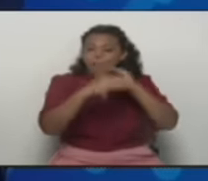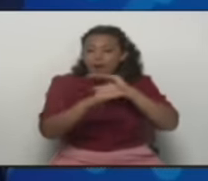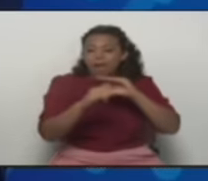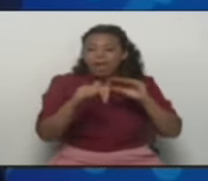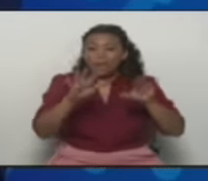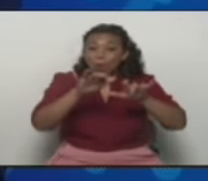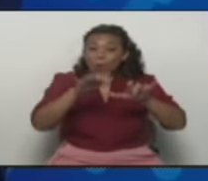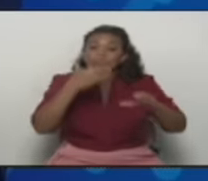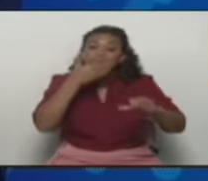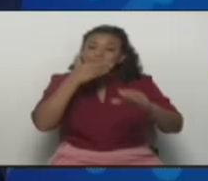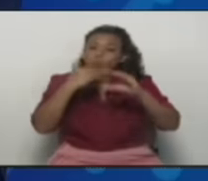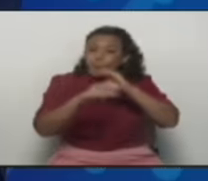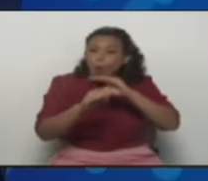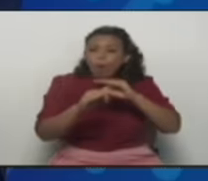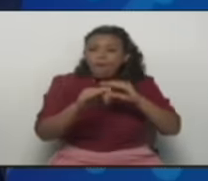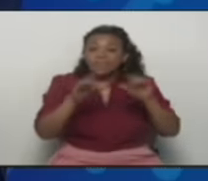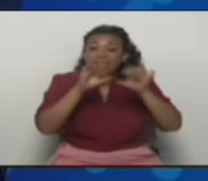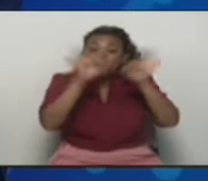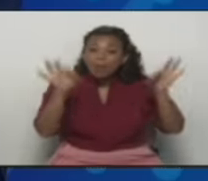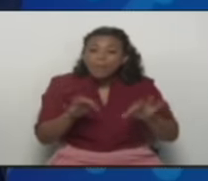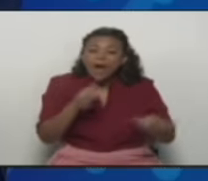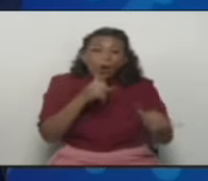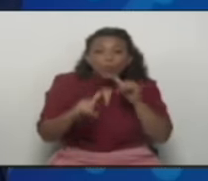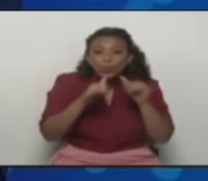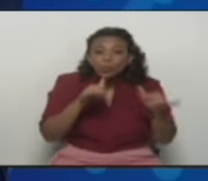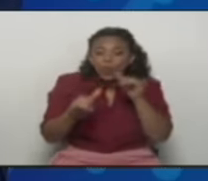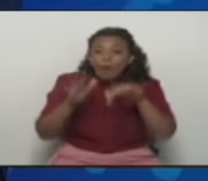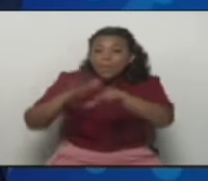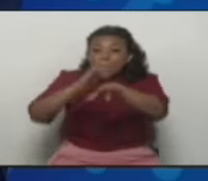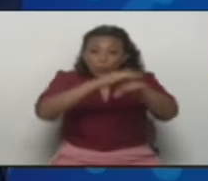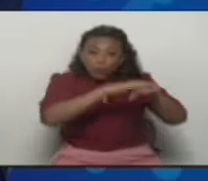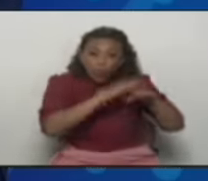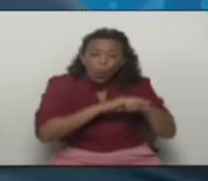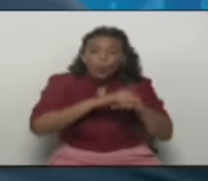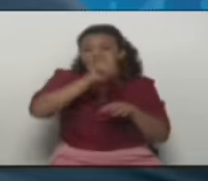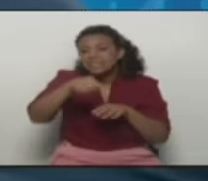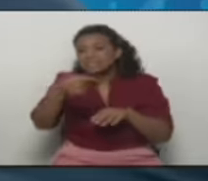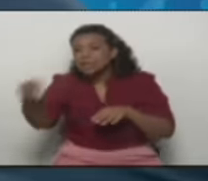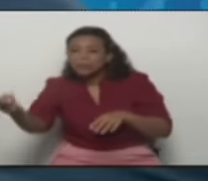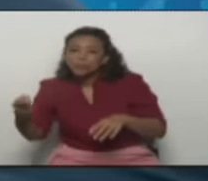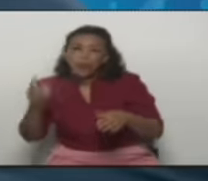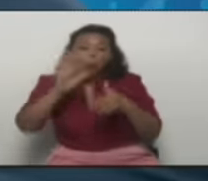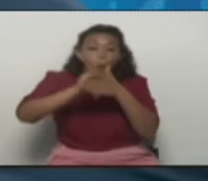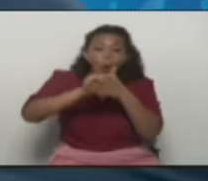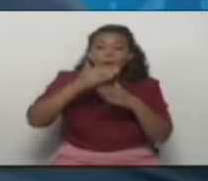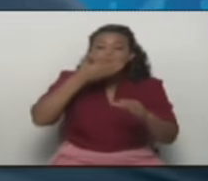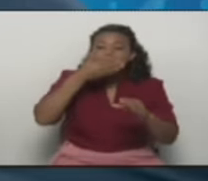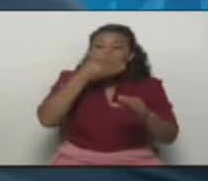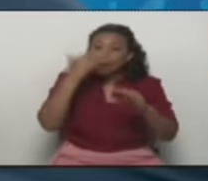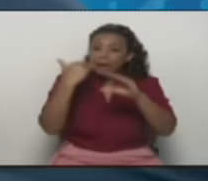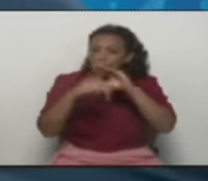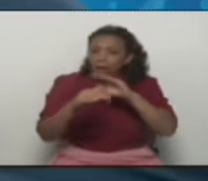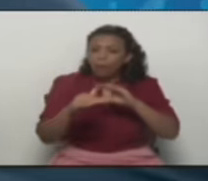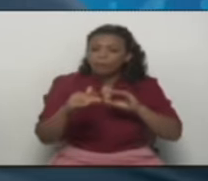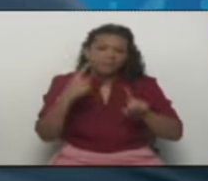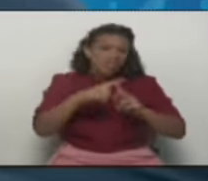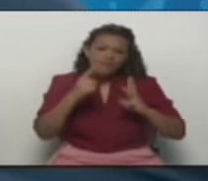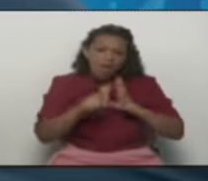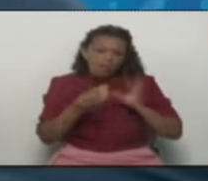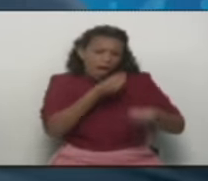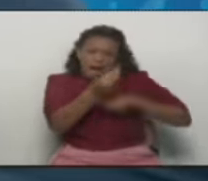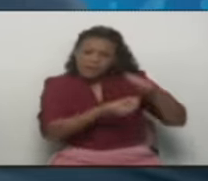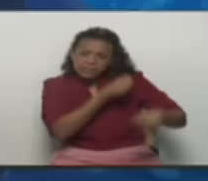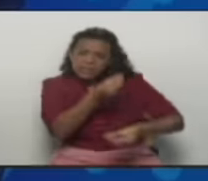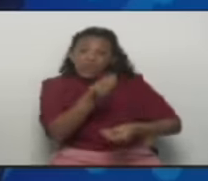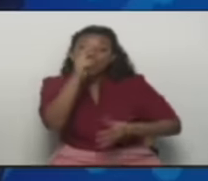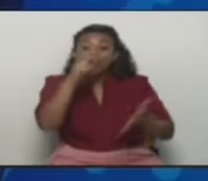correos electrónicos establecieron sistemas para autoconvocarse, convocarse, etcétera. Cosas que ellos hacían en